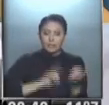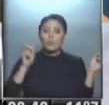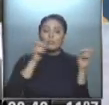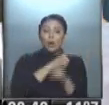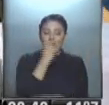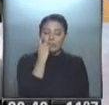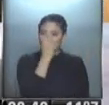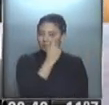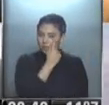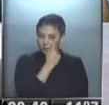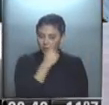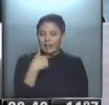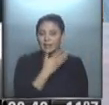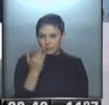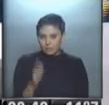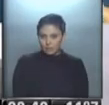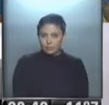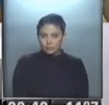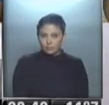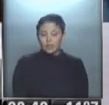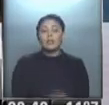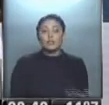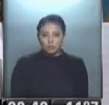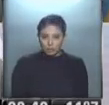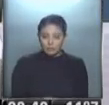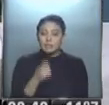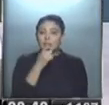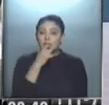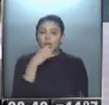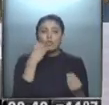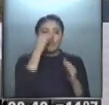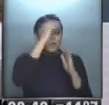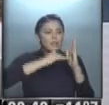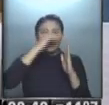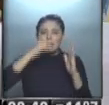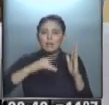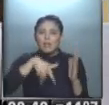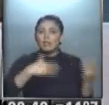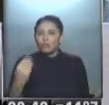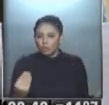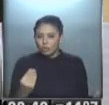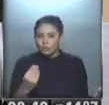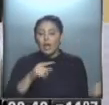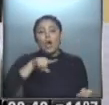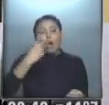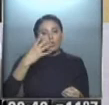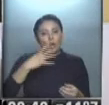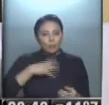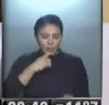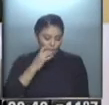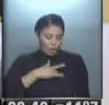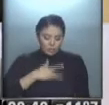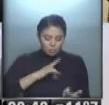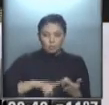una microangiopatía generalizada. Entonces, la clasificación, ¿cómo se produce? Ataca a otros órganos,